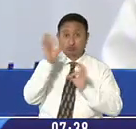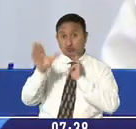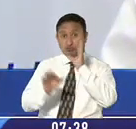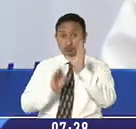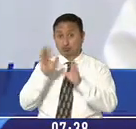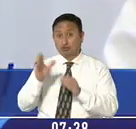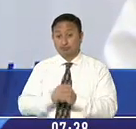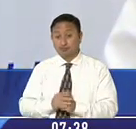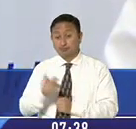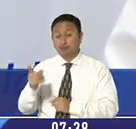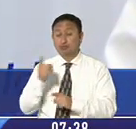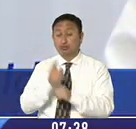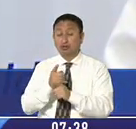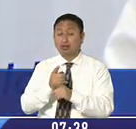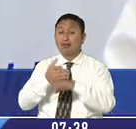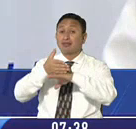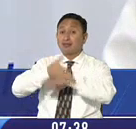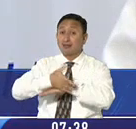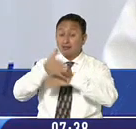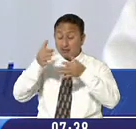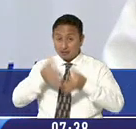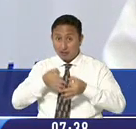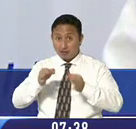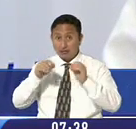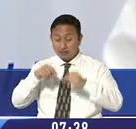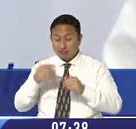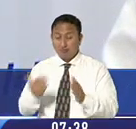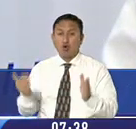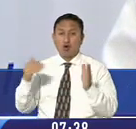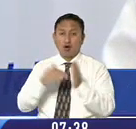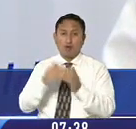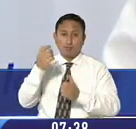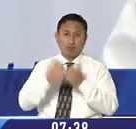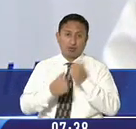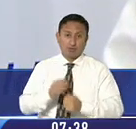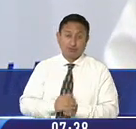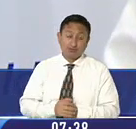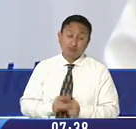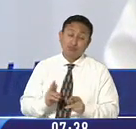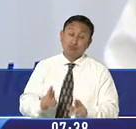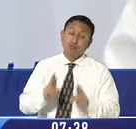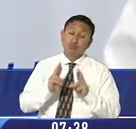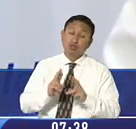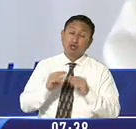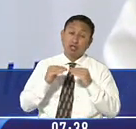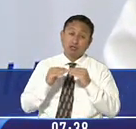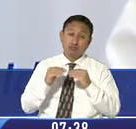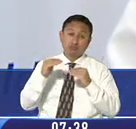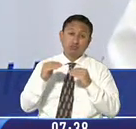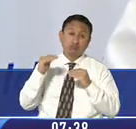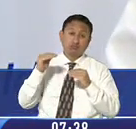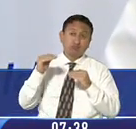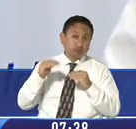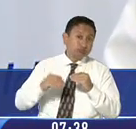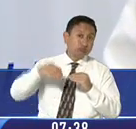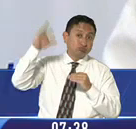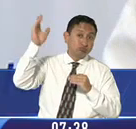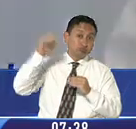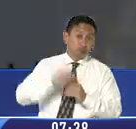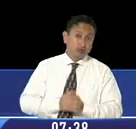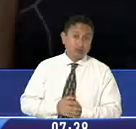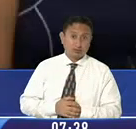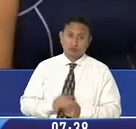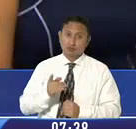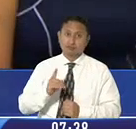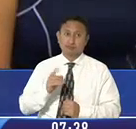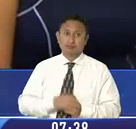de carnaval vamos a tener un aumento en el número de casos. Esperemos que ese aumento en el número de casos no sobrepase nuestra capacidad de atención. No